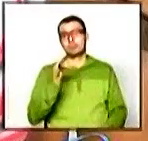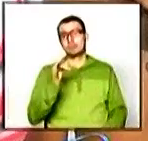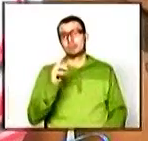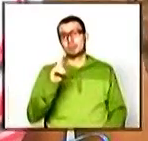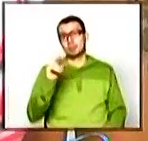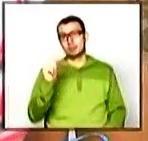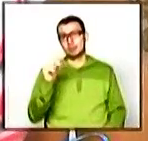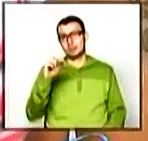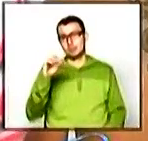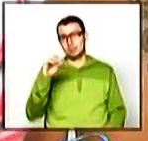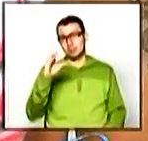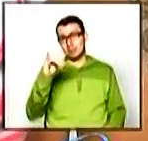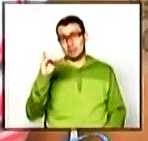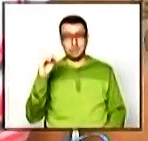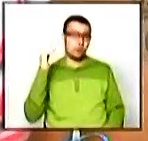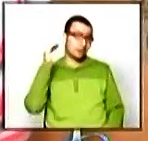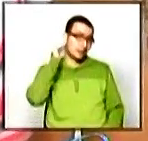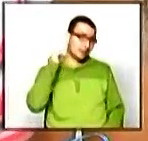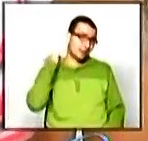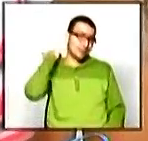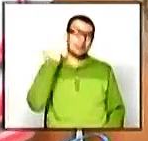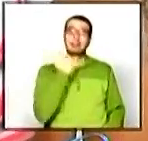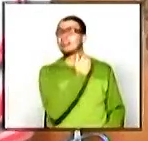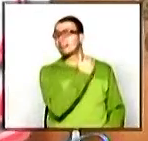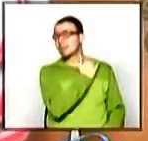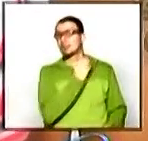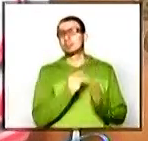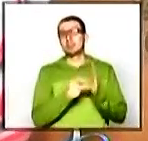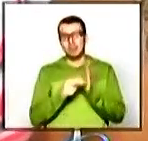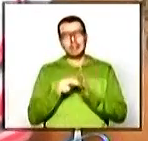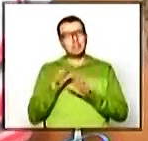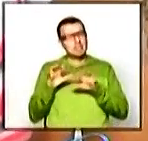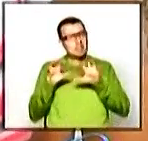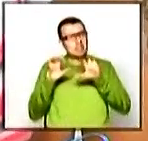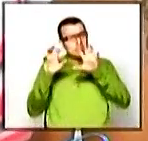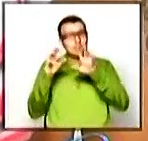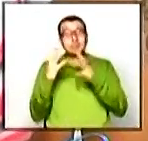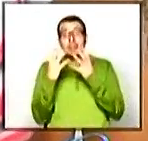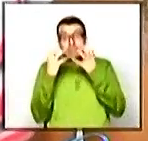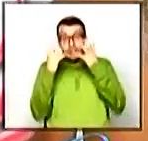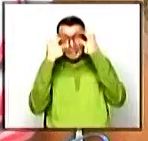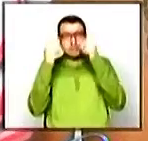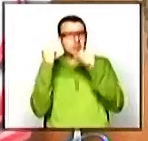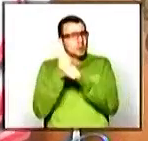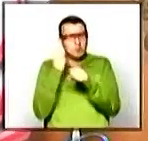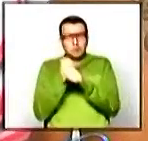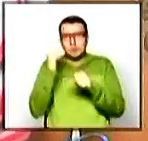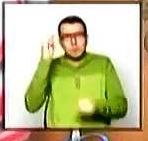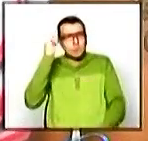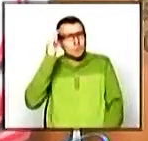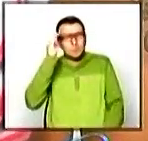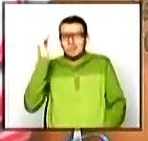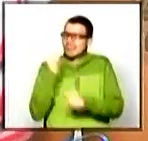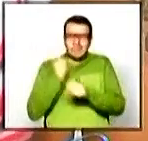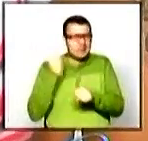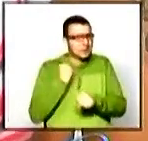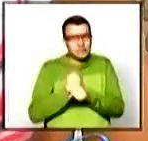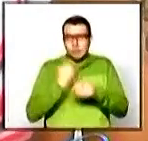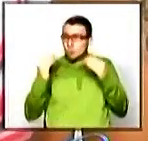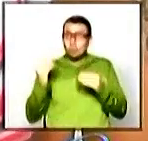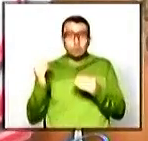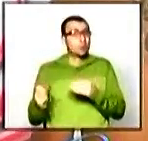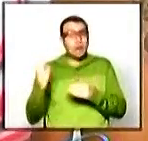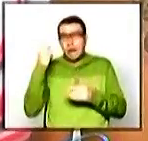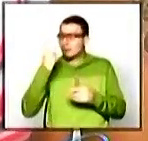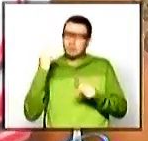¿sí? Trapezoide y romboide, tiene que ver mucho con el estrés laboral. Cuando emocional o mentalmente estamos llevando una carga